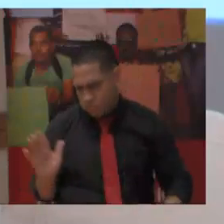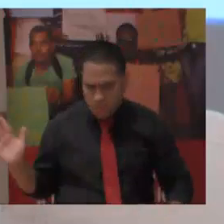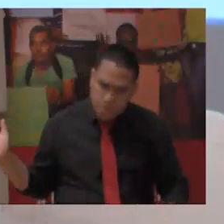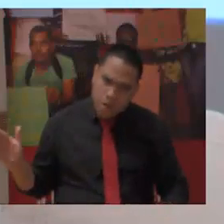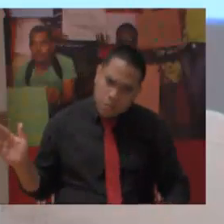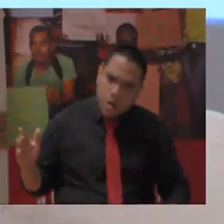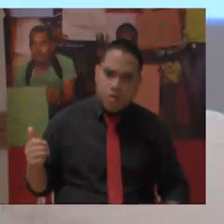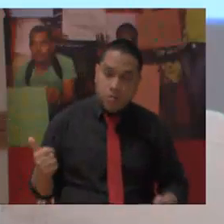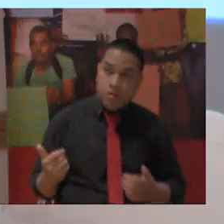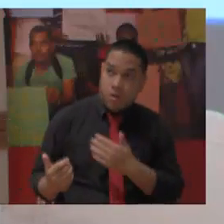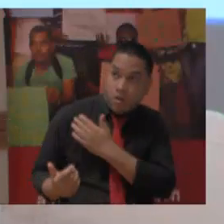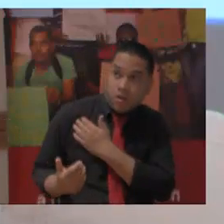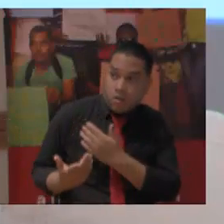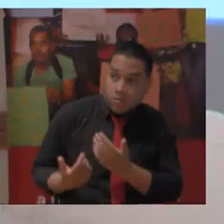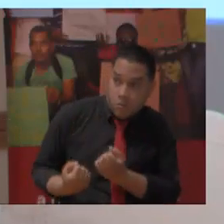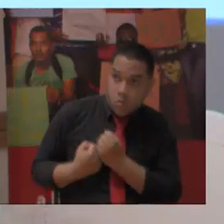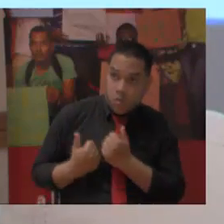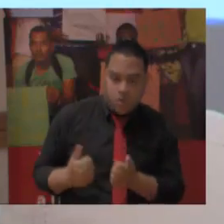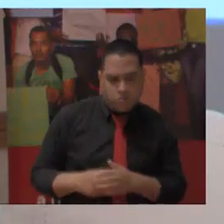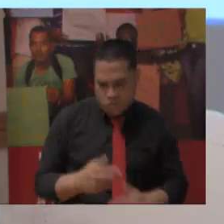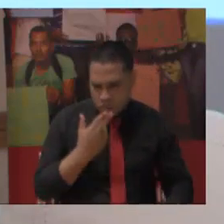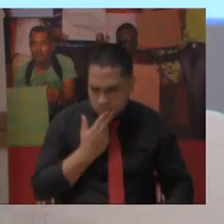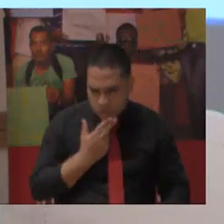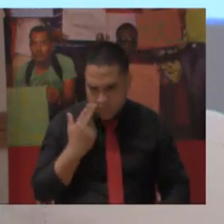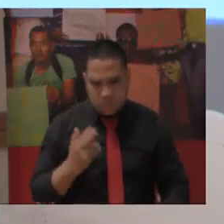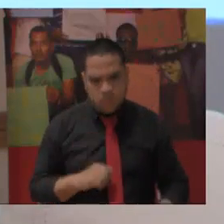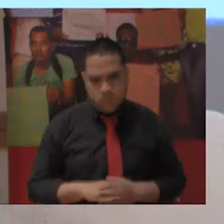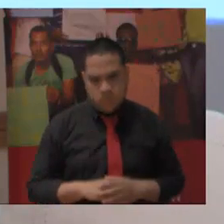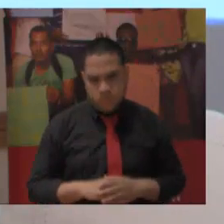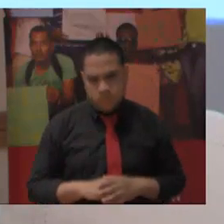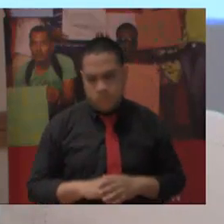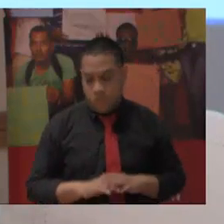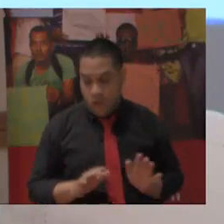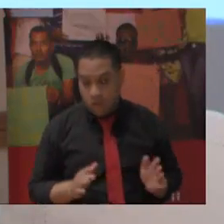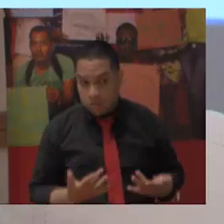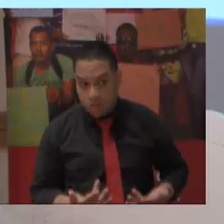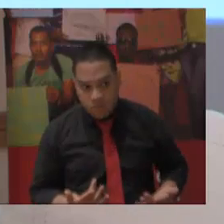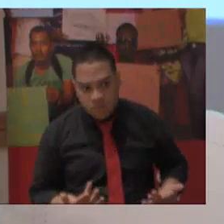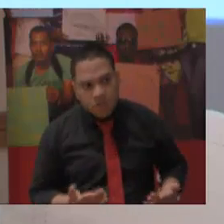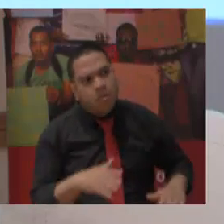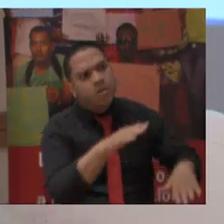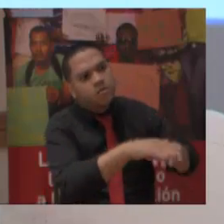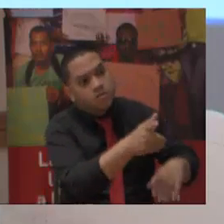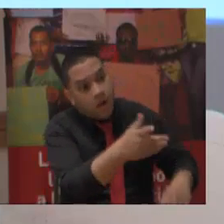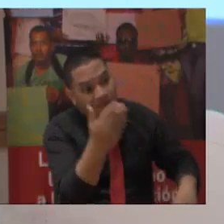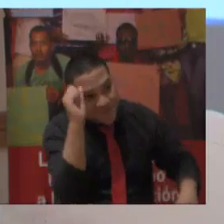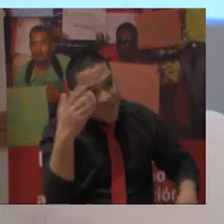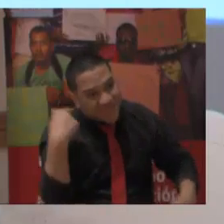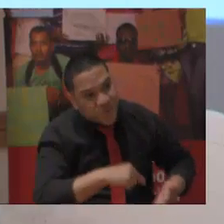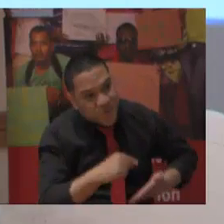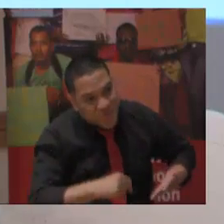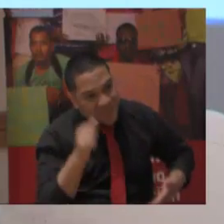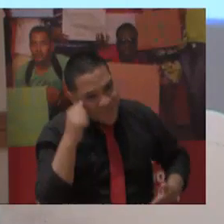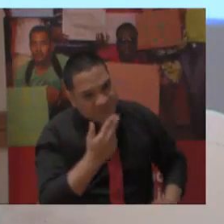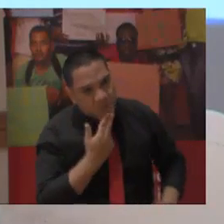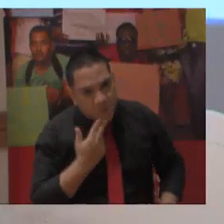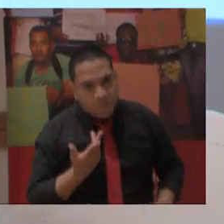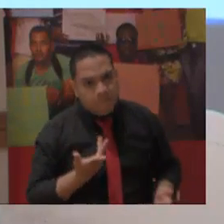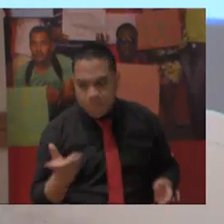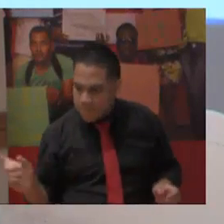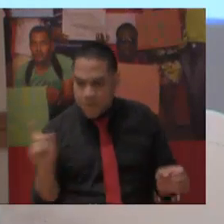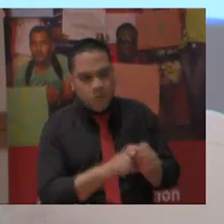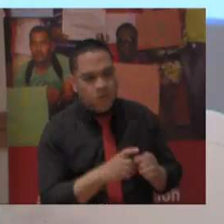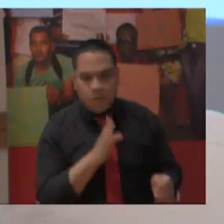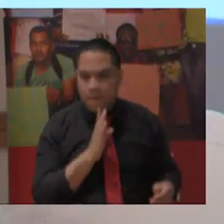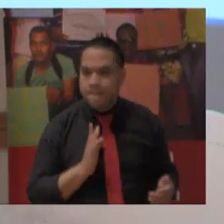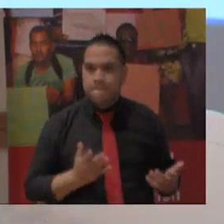yo estoy comprometido con eso. Vaya, después convénzalos en realidad o convénzala de recursos humanos para que contraten personas en proceso de